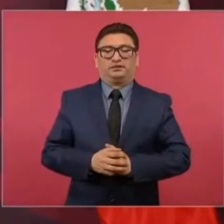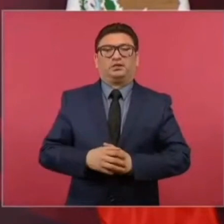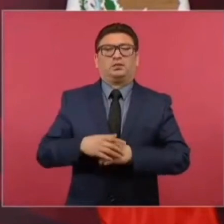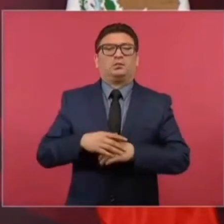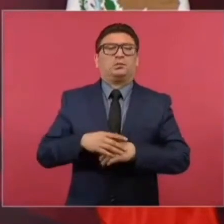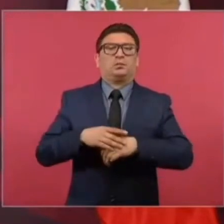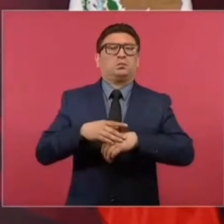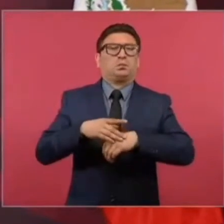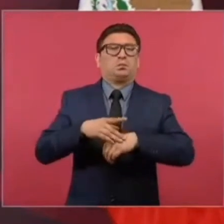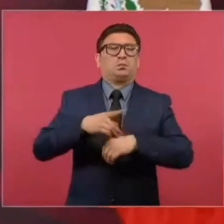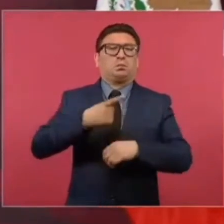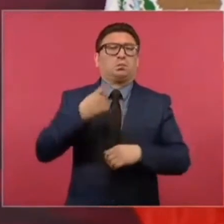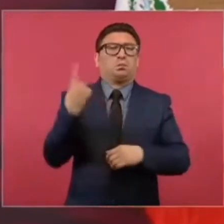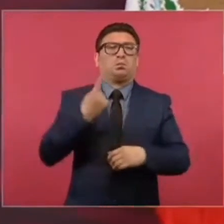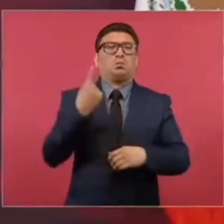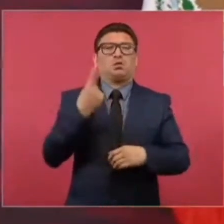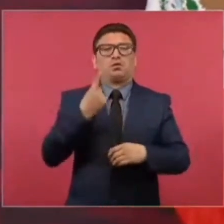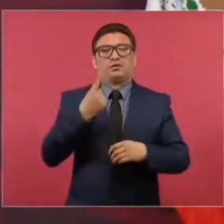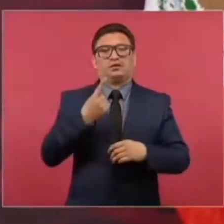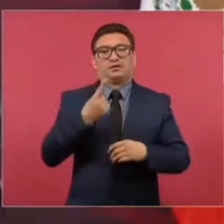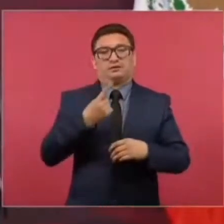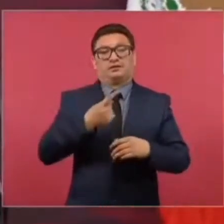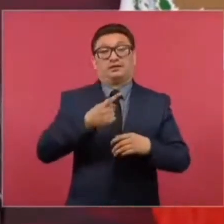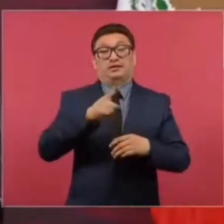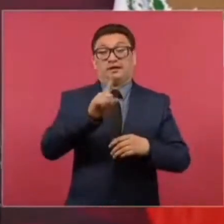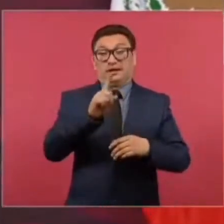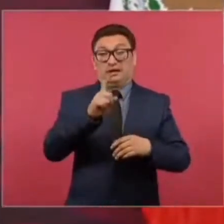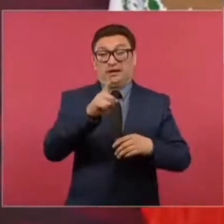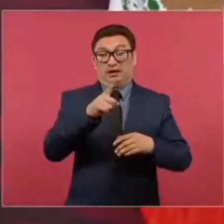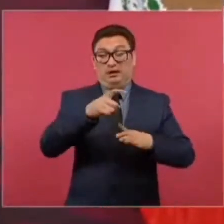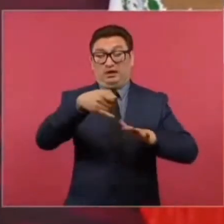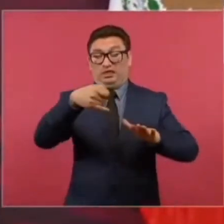porque hubo una sobreexplotación de los acuíferos.